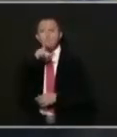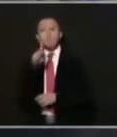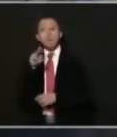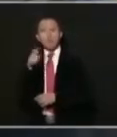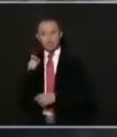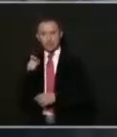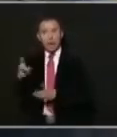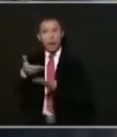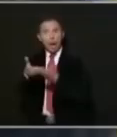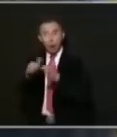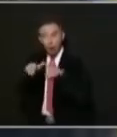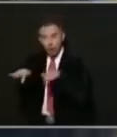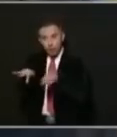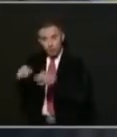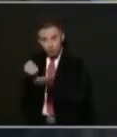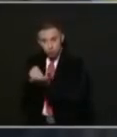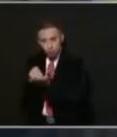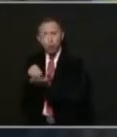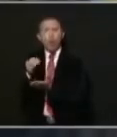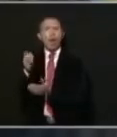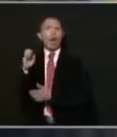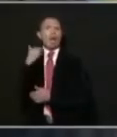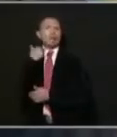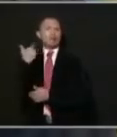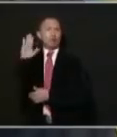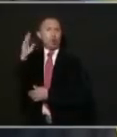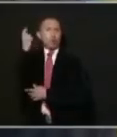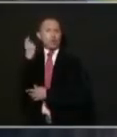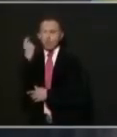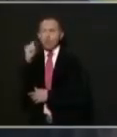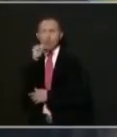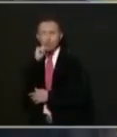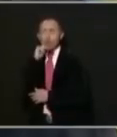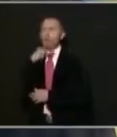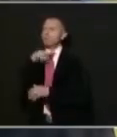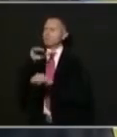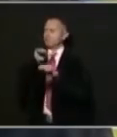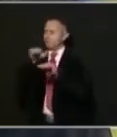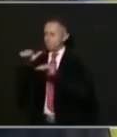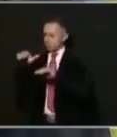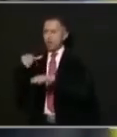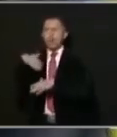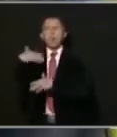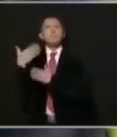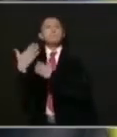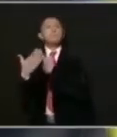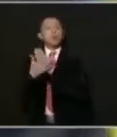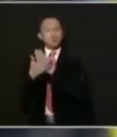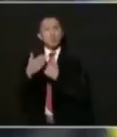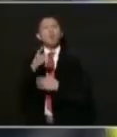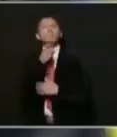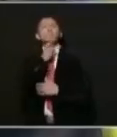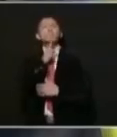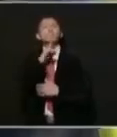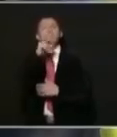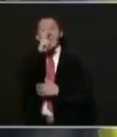y jubilados, a que volvamos a rescatar a Pemex como lo hizo el general Cárdenas